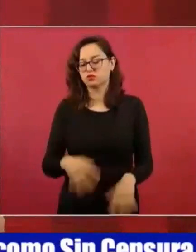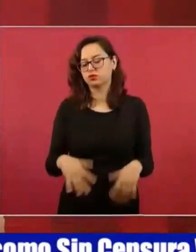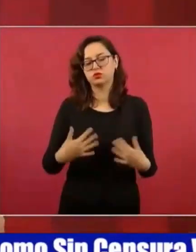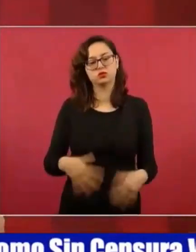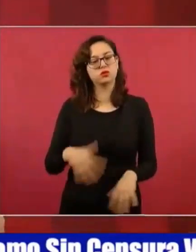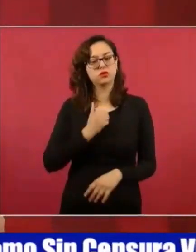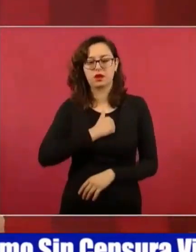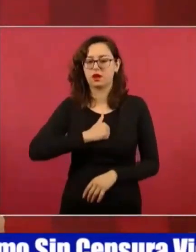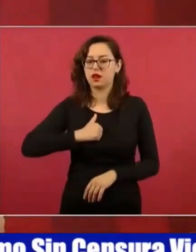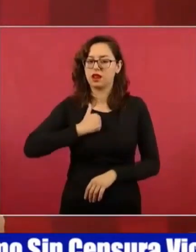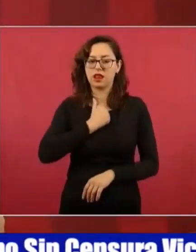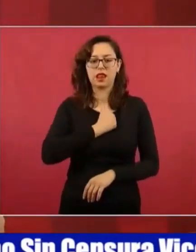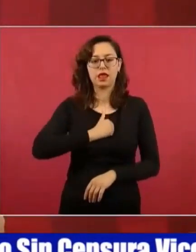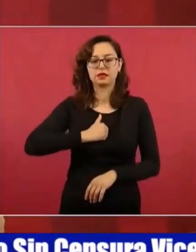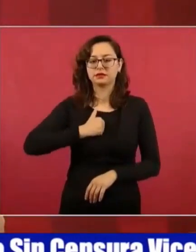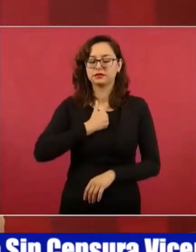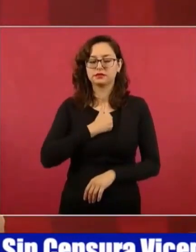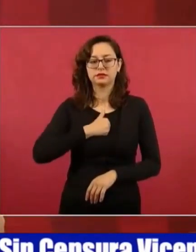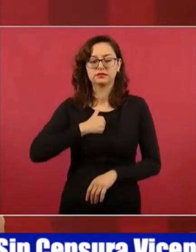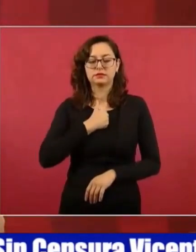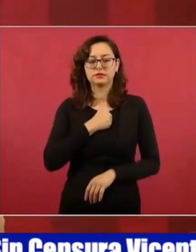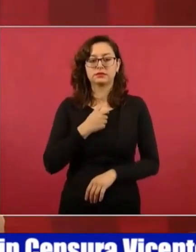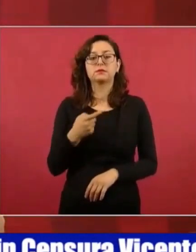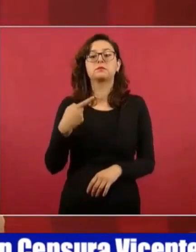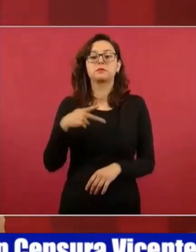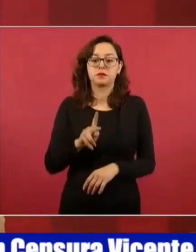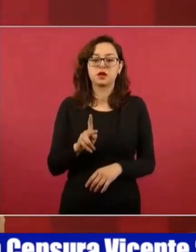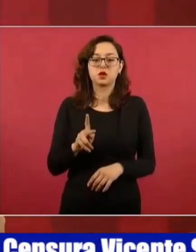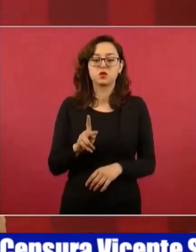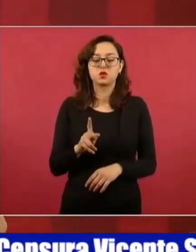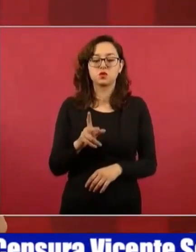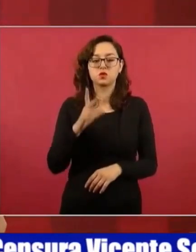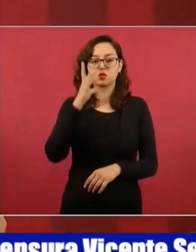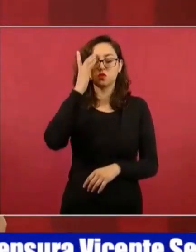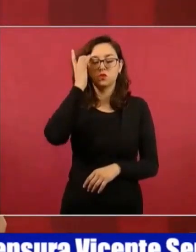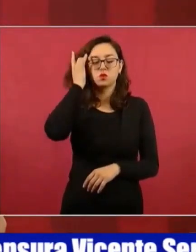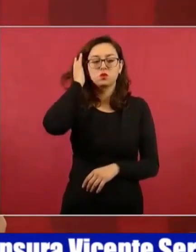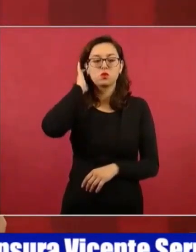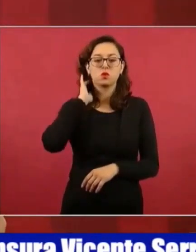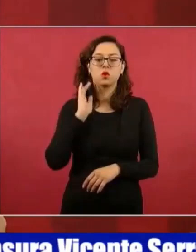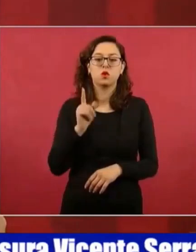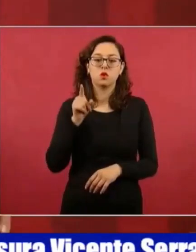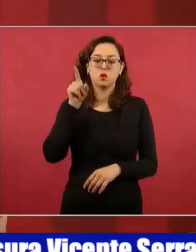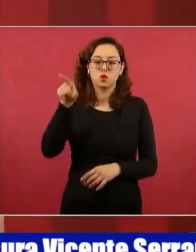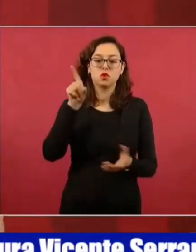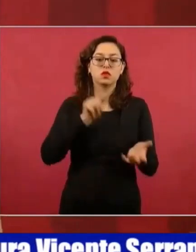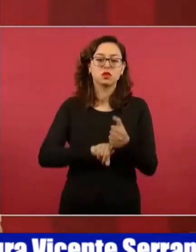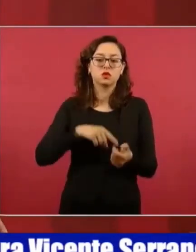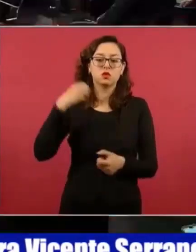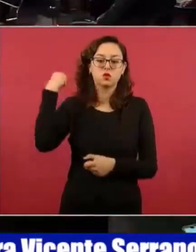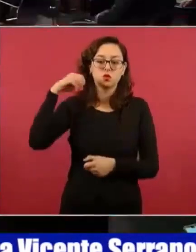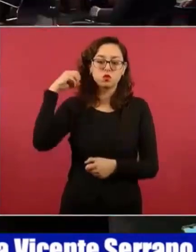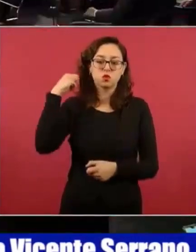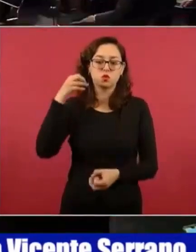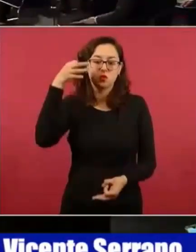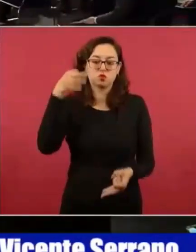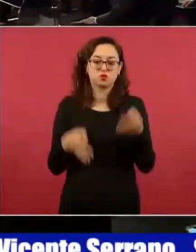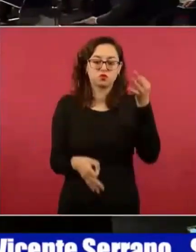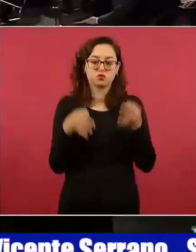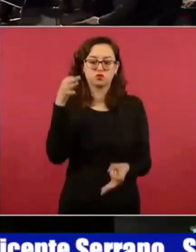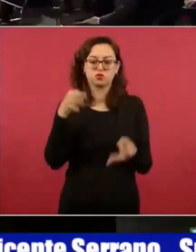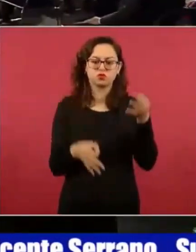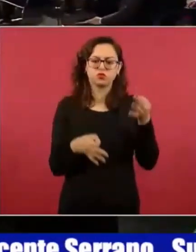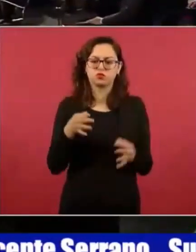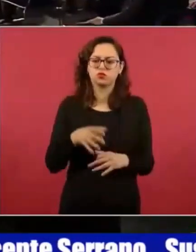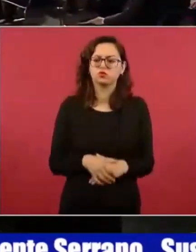ni por chiste quiere que lo pongan en el mismo saco que a Felipe Calderón. Dice